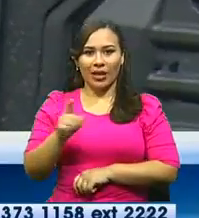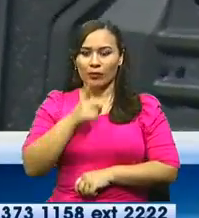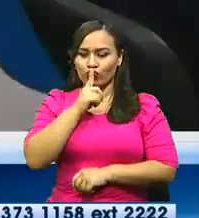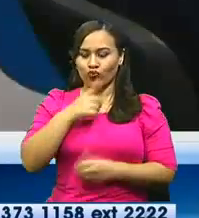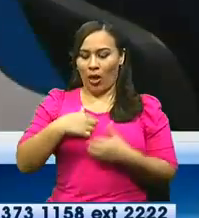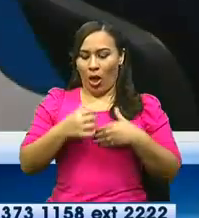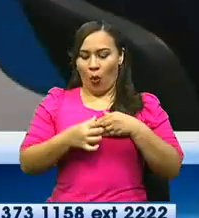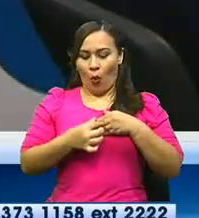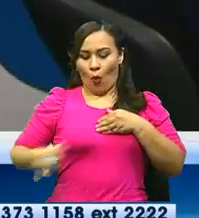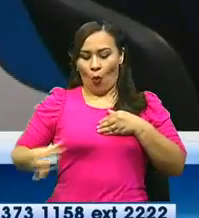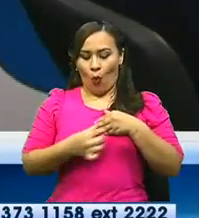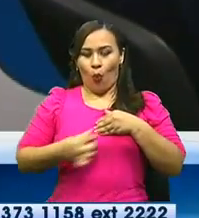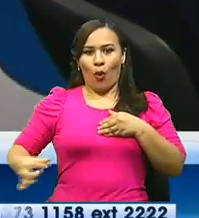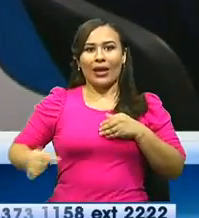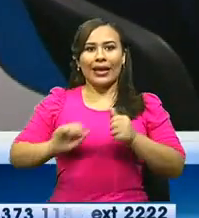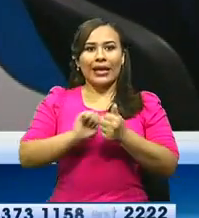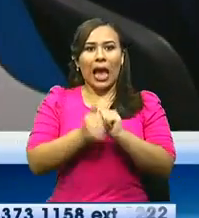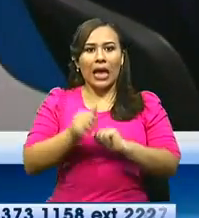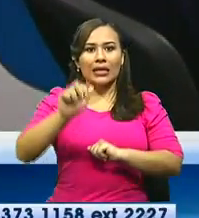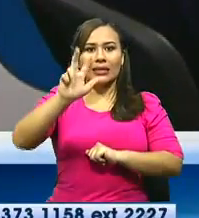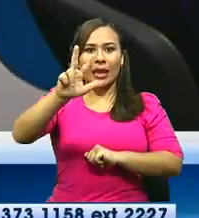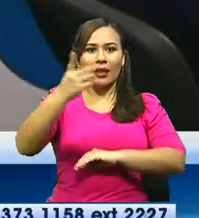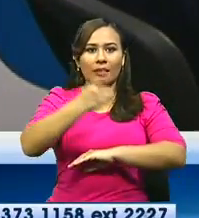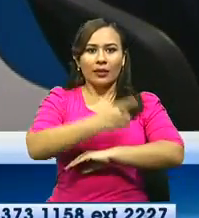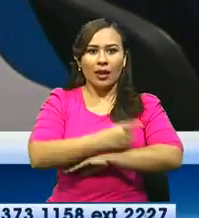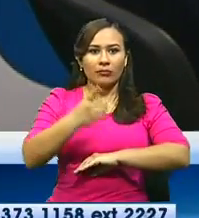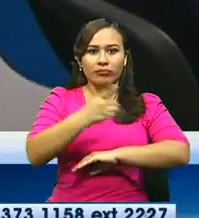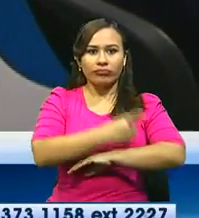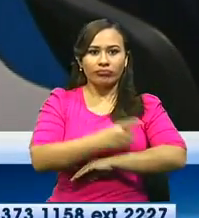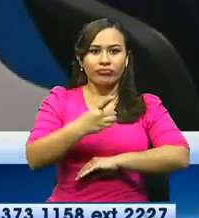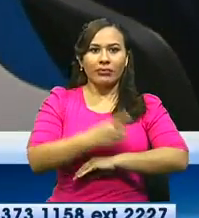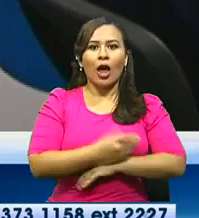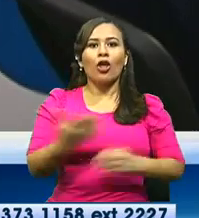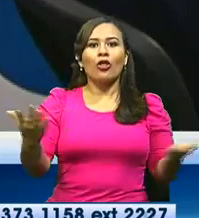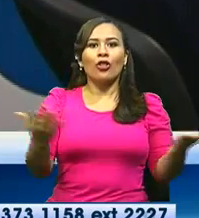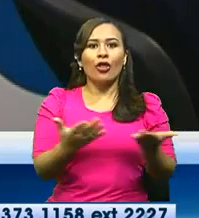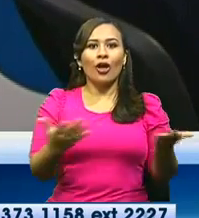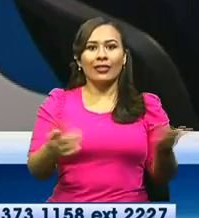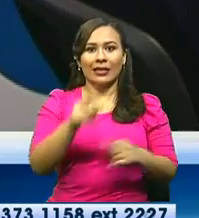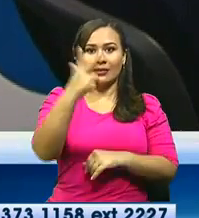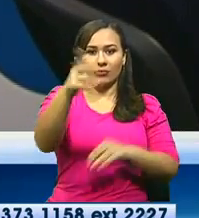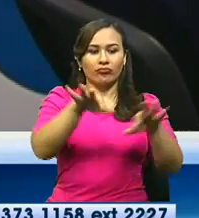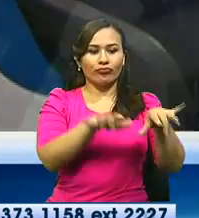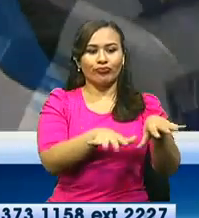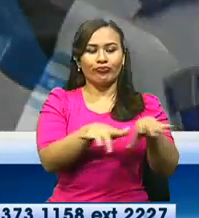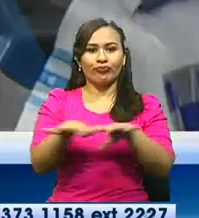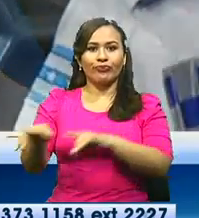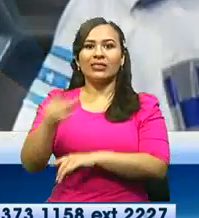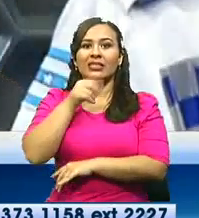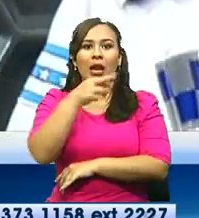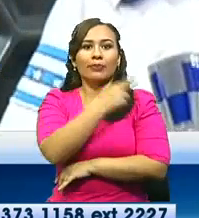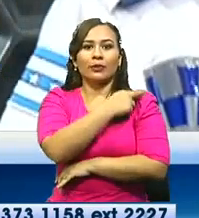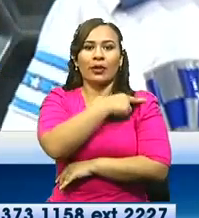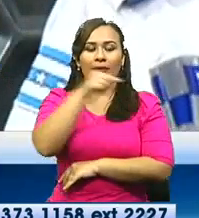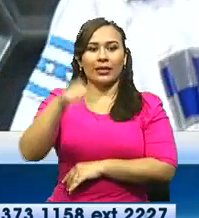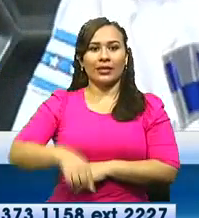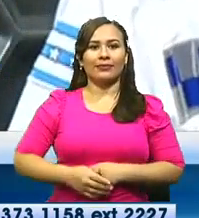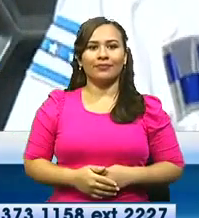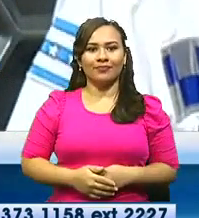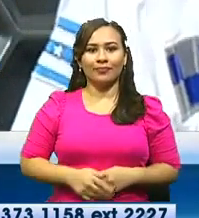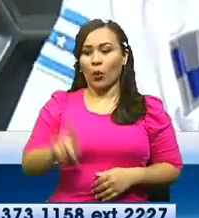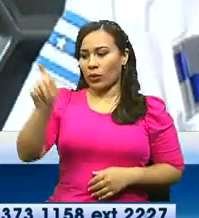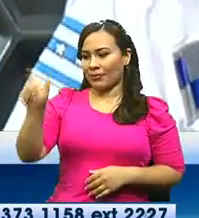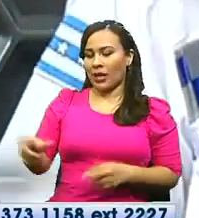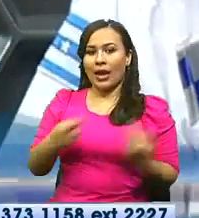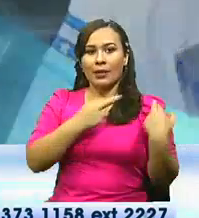descargada cada 72 horas únicamente en 3 máquinas dispuestas para tal efecto. De tal manera que usted me